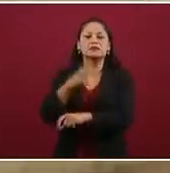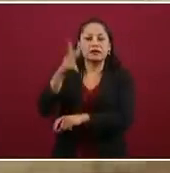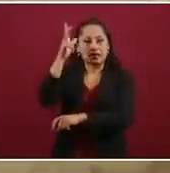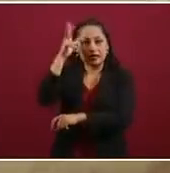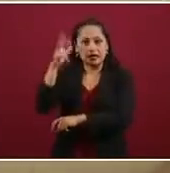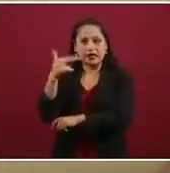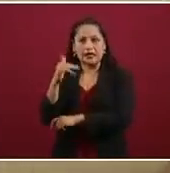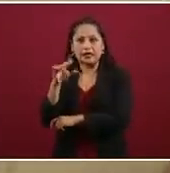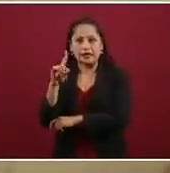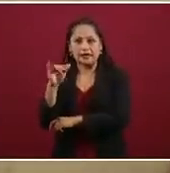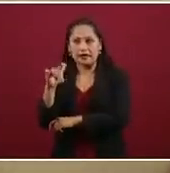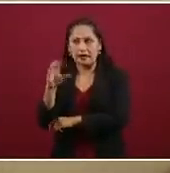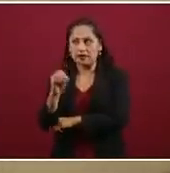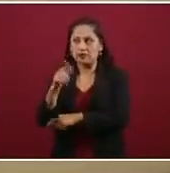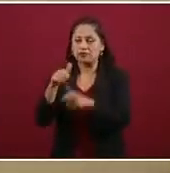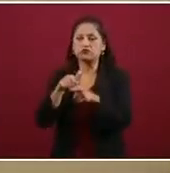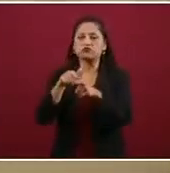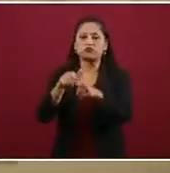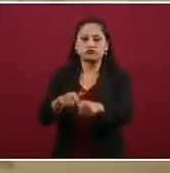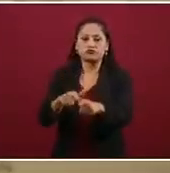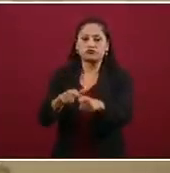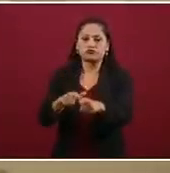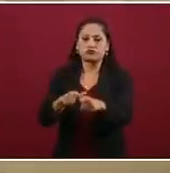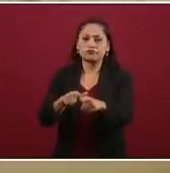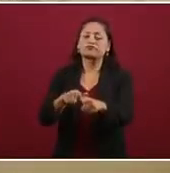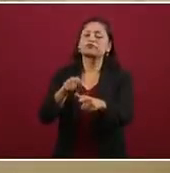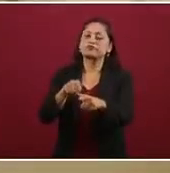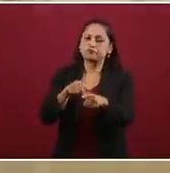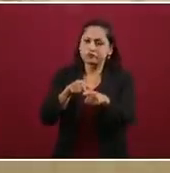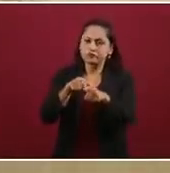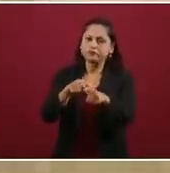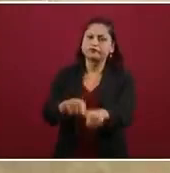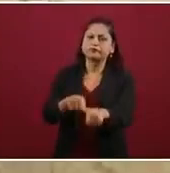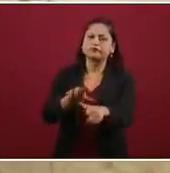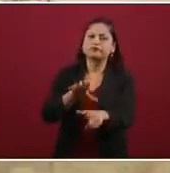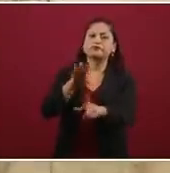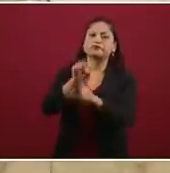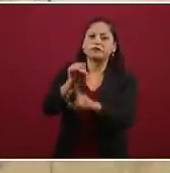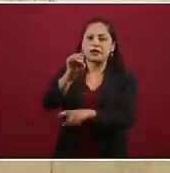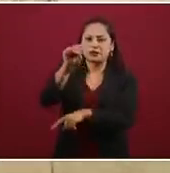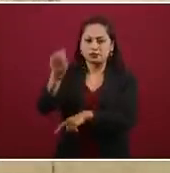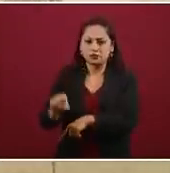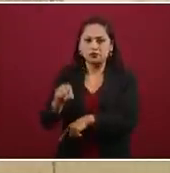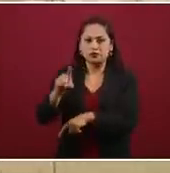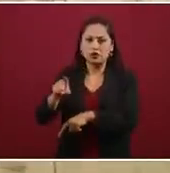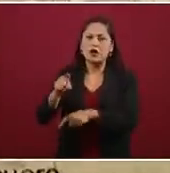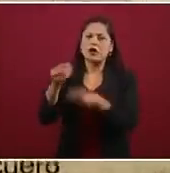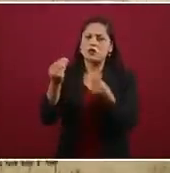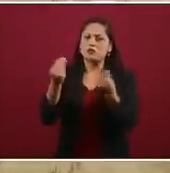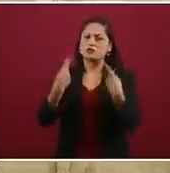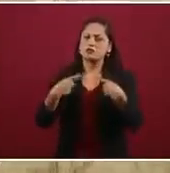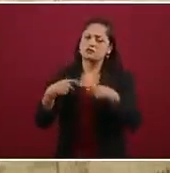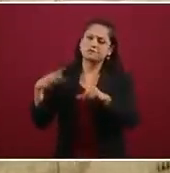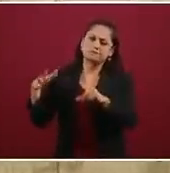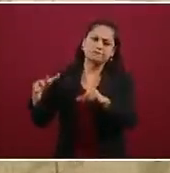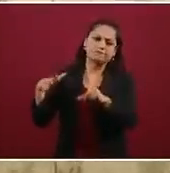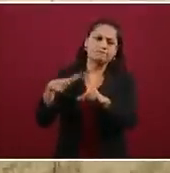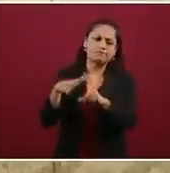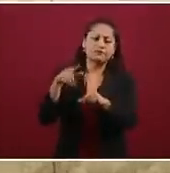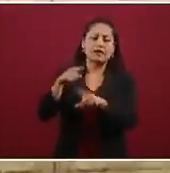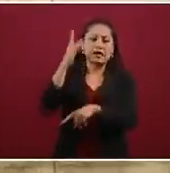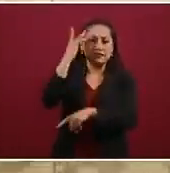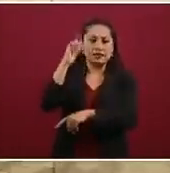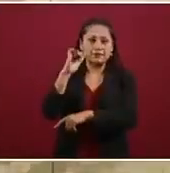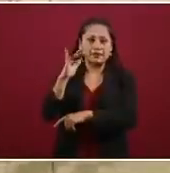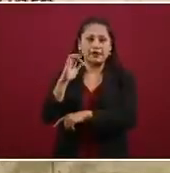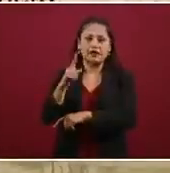hacia el sur, ya con un buen contingente y al sur de San Miguel decidir si tomar el camino que